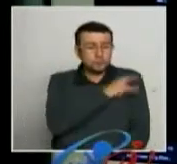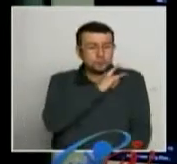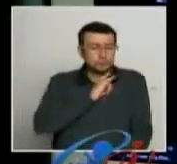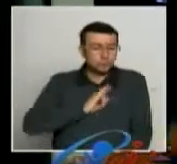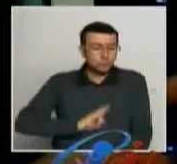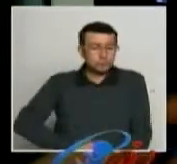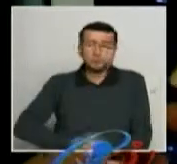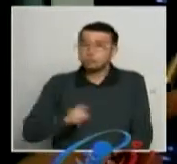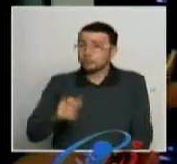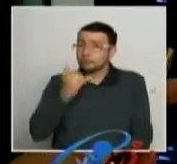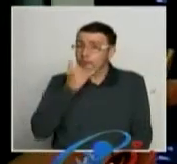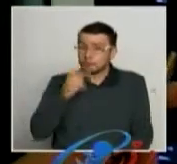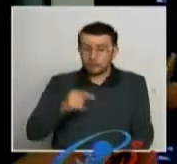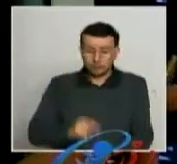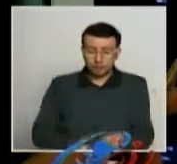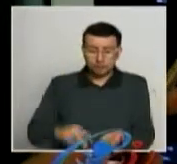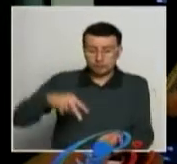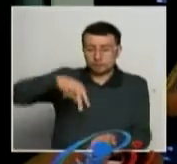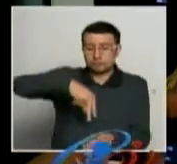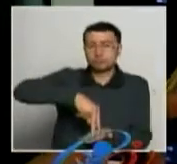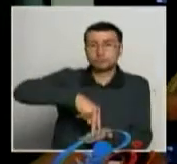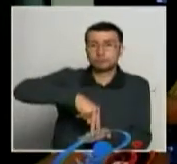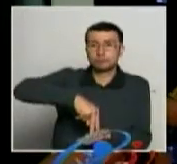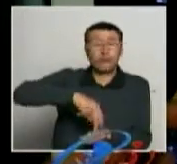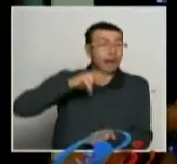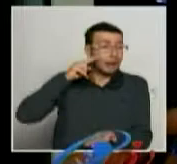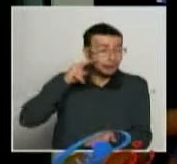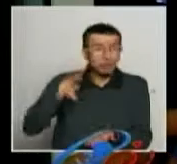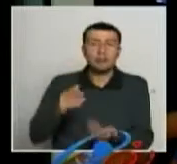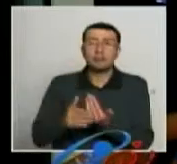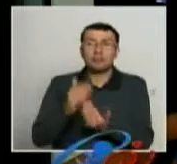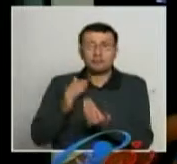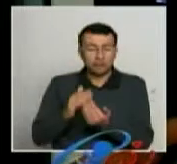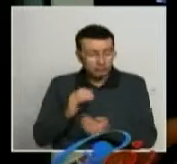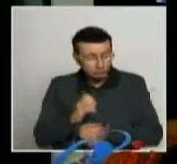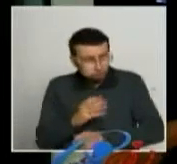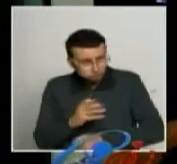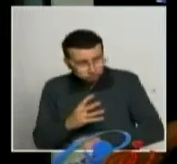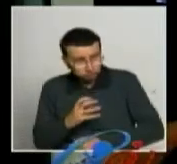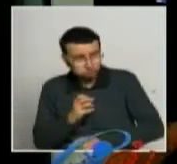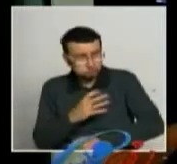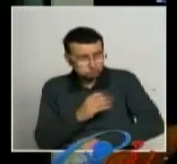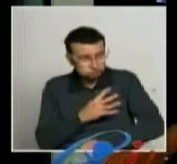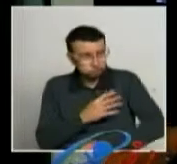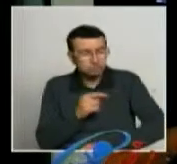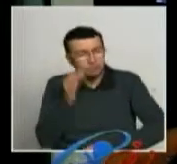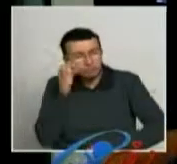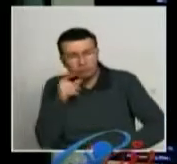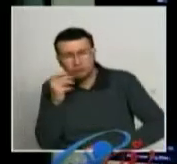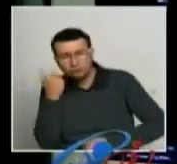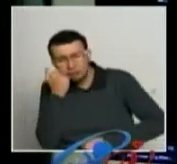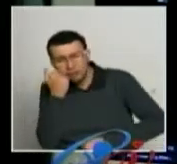se pone de pie, la vena se dilata y se puede ir más fácil. Aparte de eso, tiene alguna patología venosa,